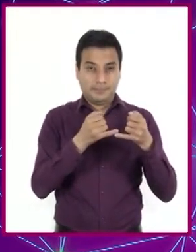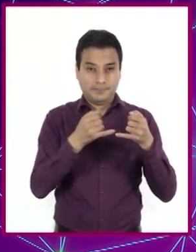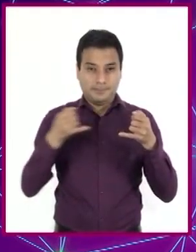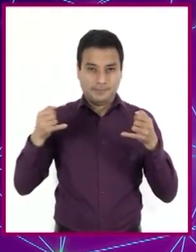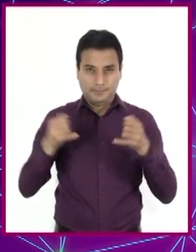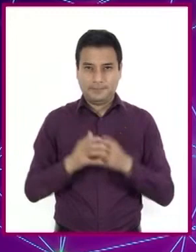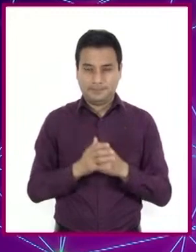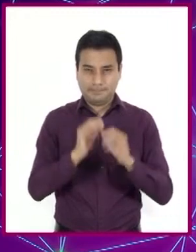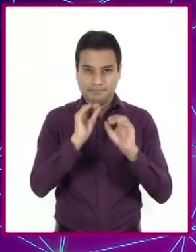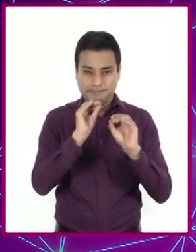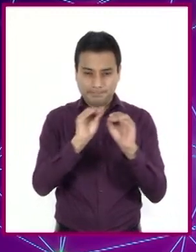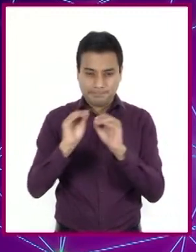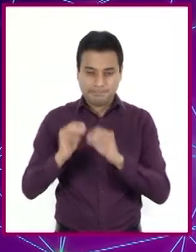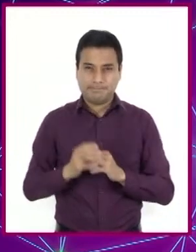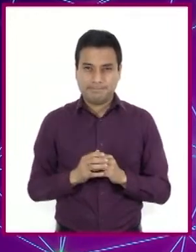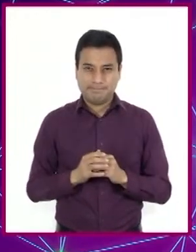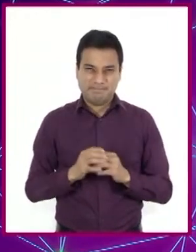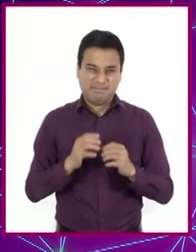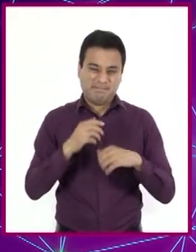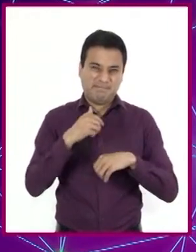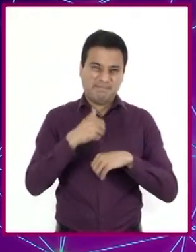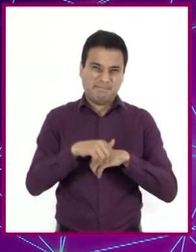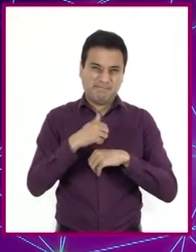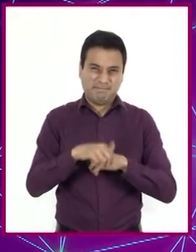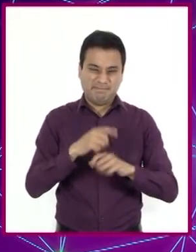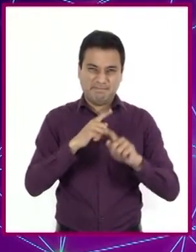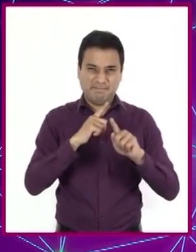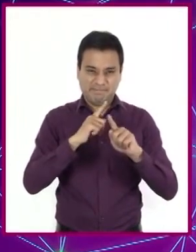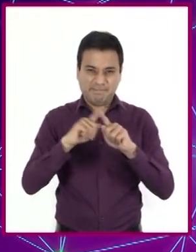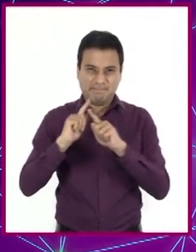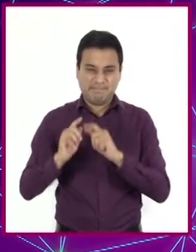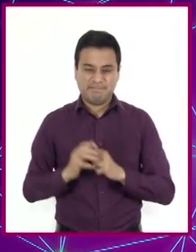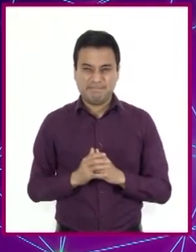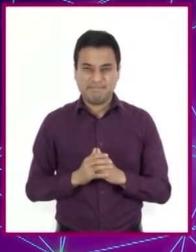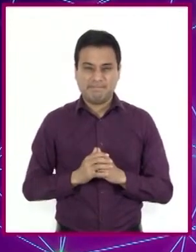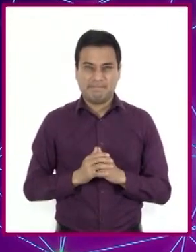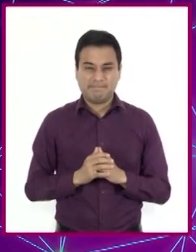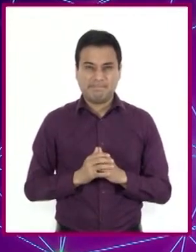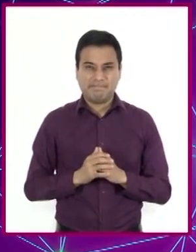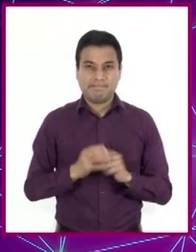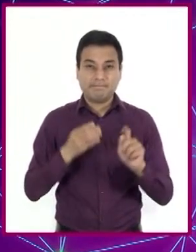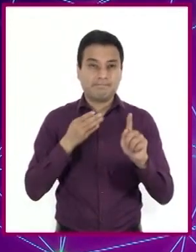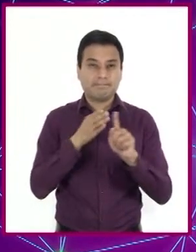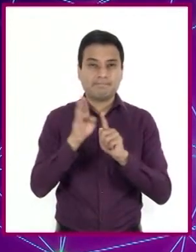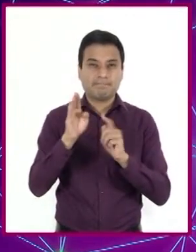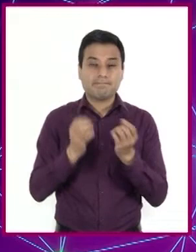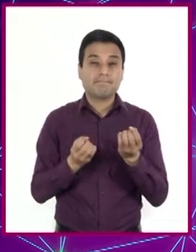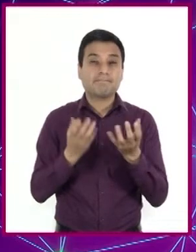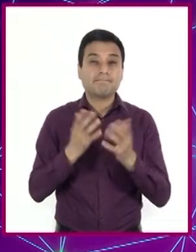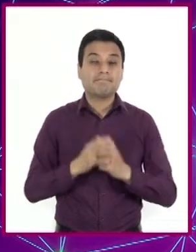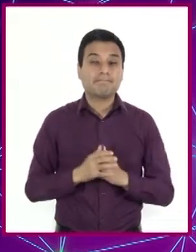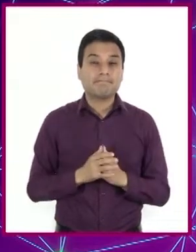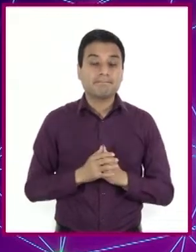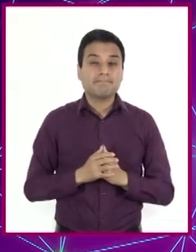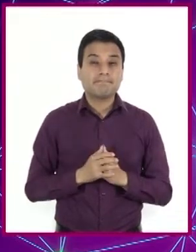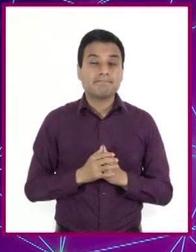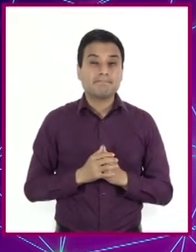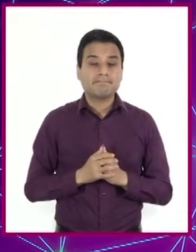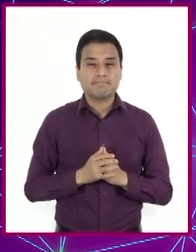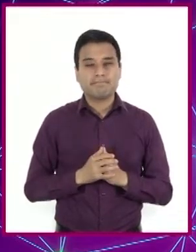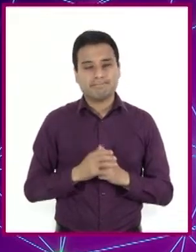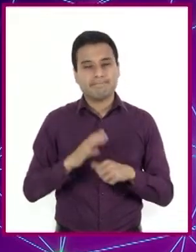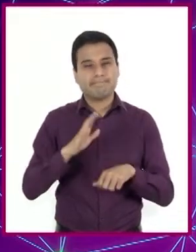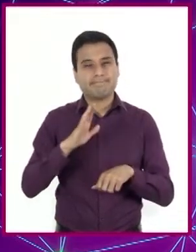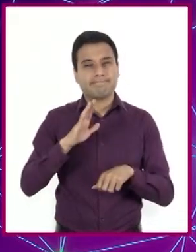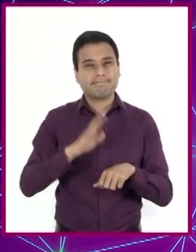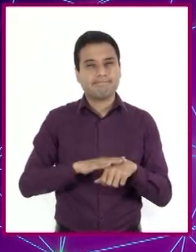cual tiene una escala diferente para poder presentarla, el valor de la desviación media se aleja a una distancia mayor de